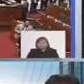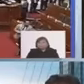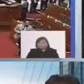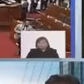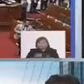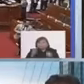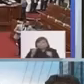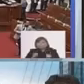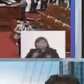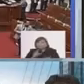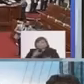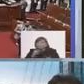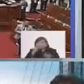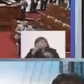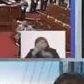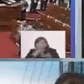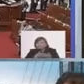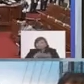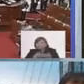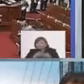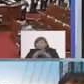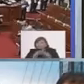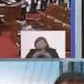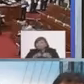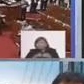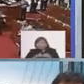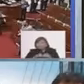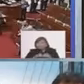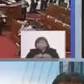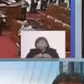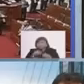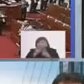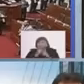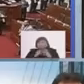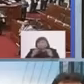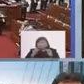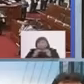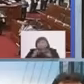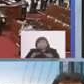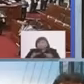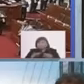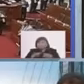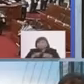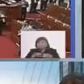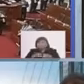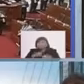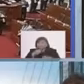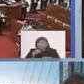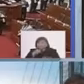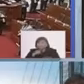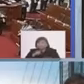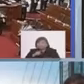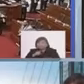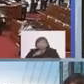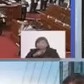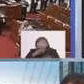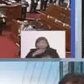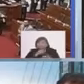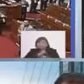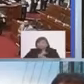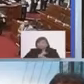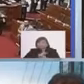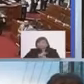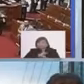sido aprobado por el Congreso. Eso no sucedió en Perú. No ha recibido dos mociones de negación